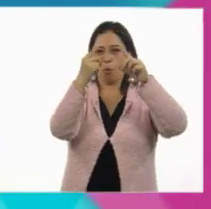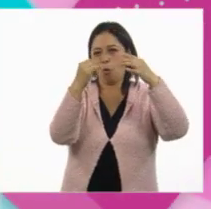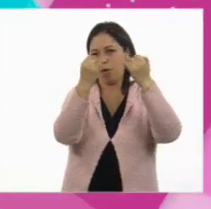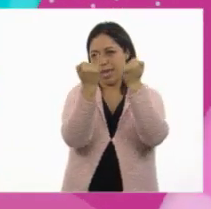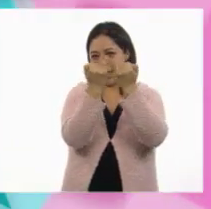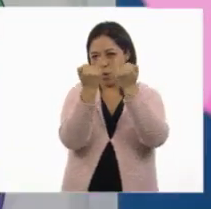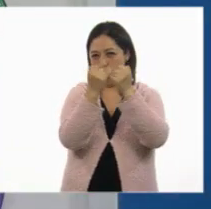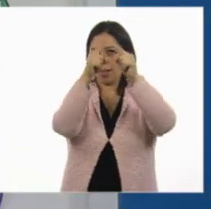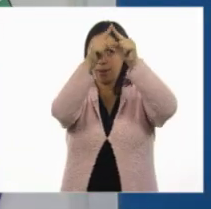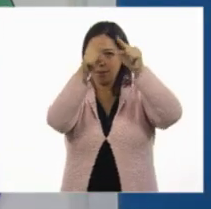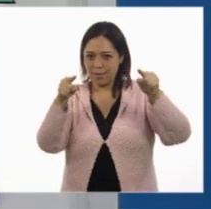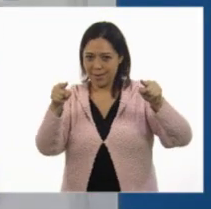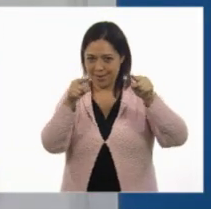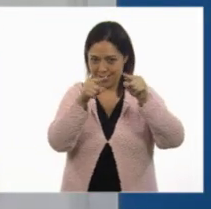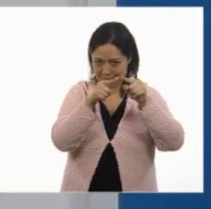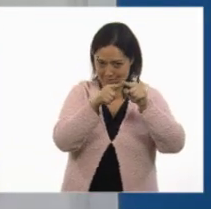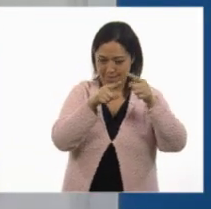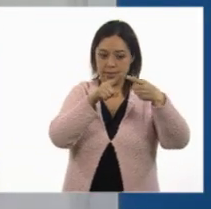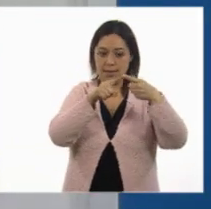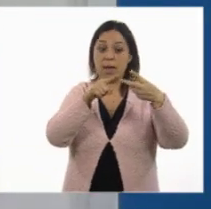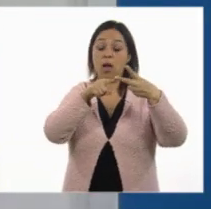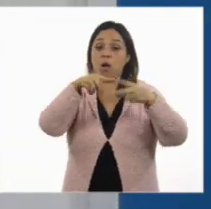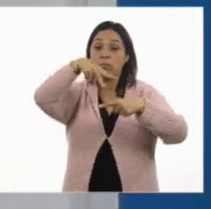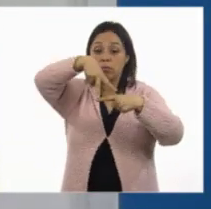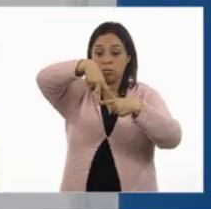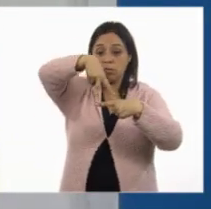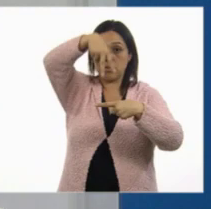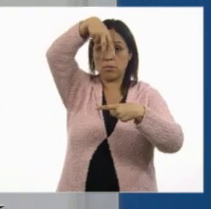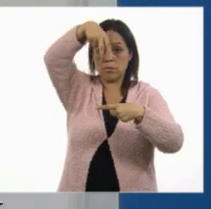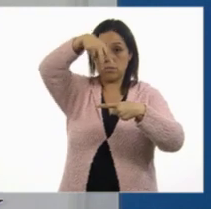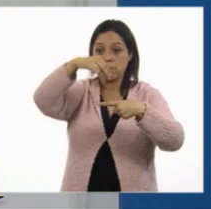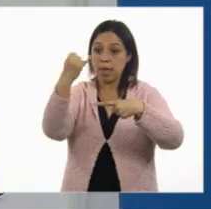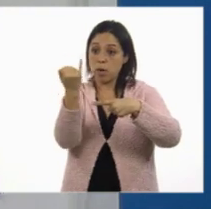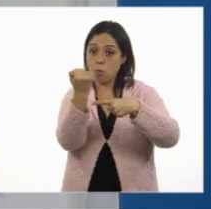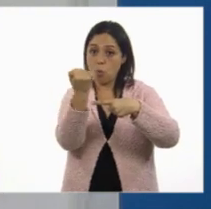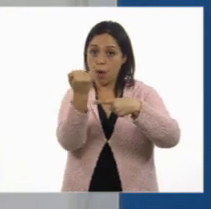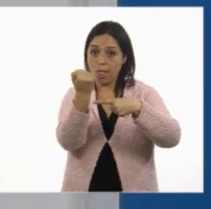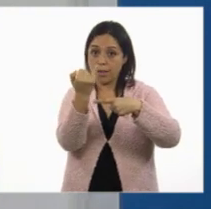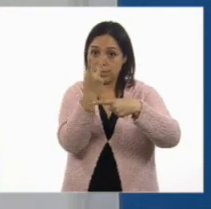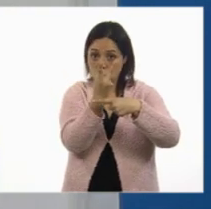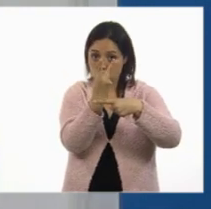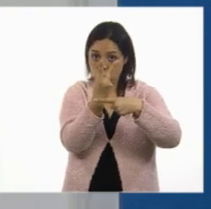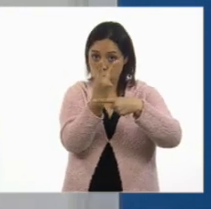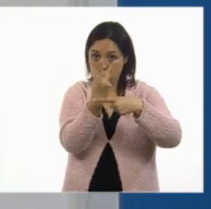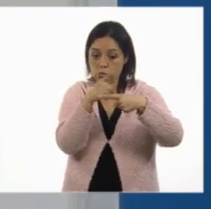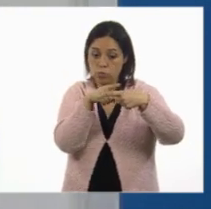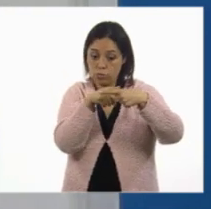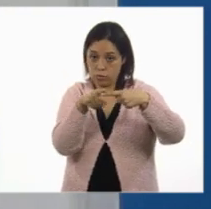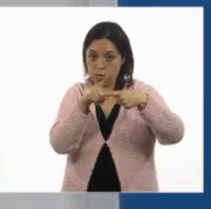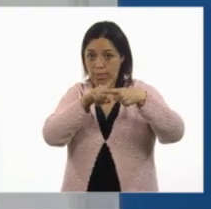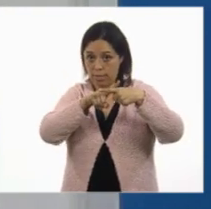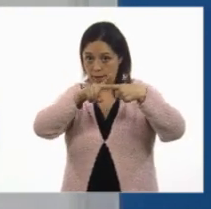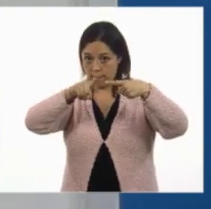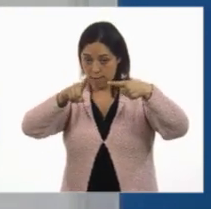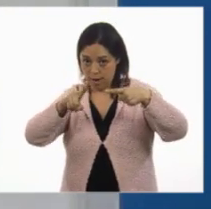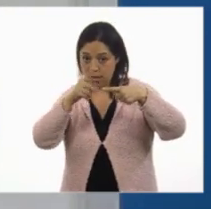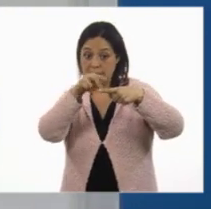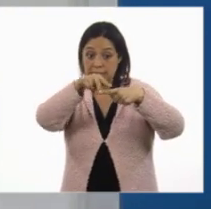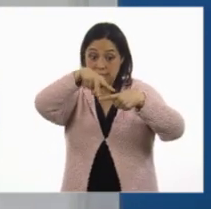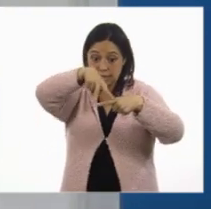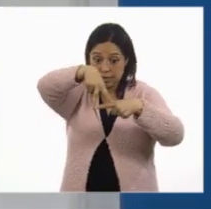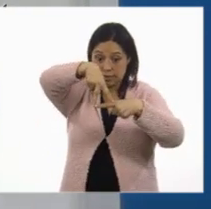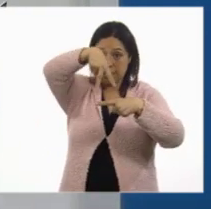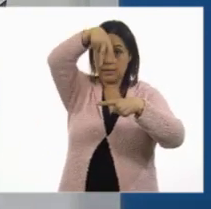iguales. Triángulo isósceles. Las medidas de dos de sus lados son iguales. Es decir, dos lados